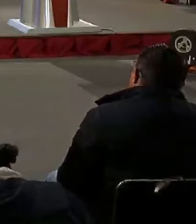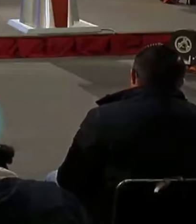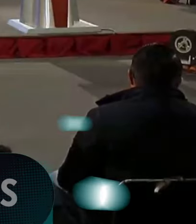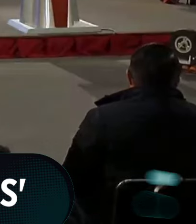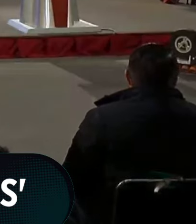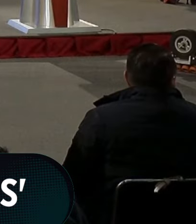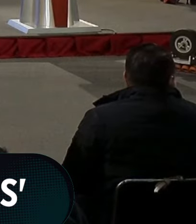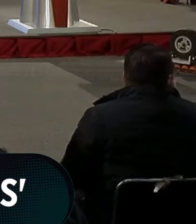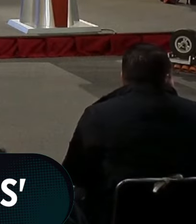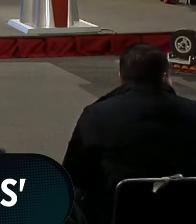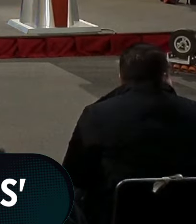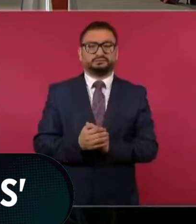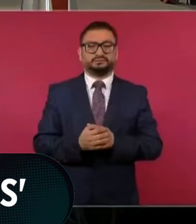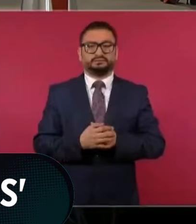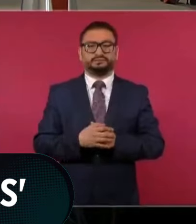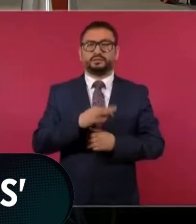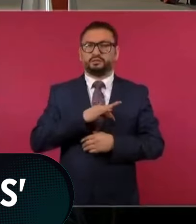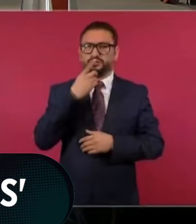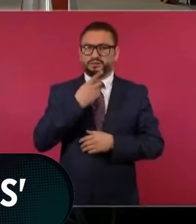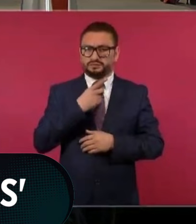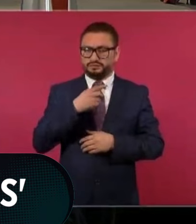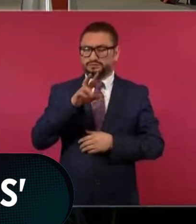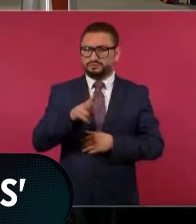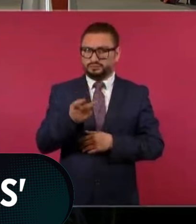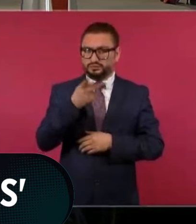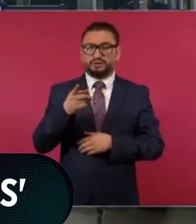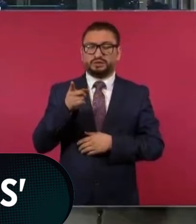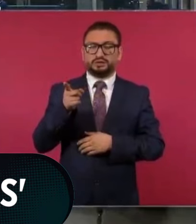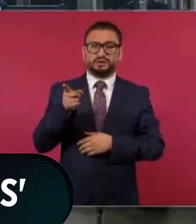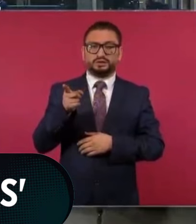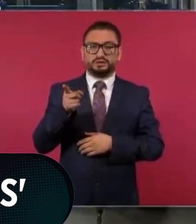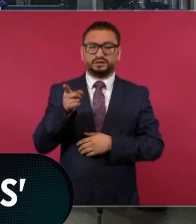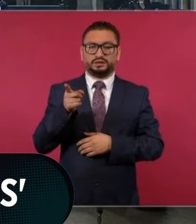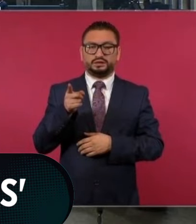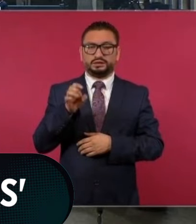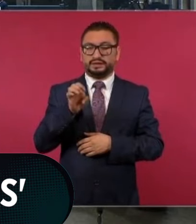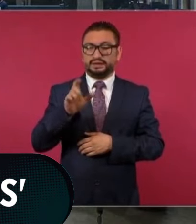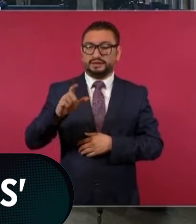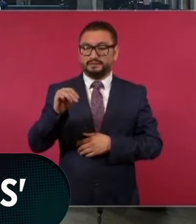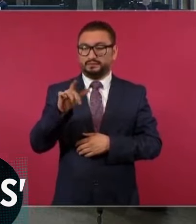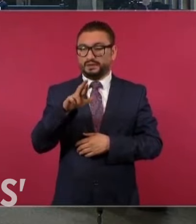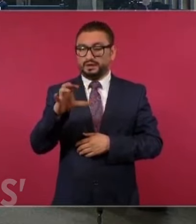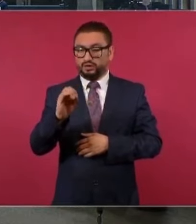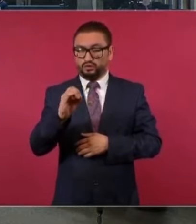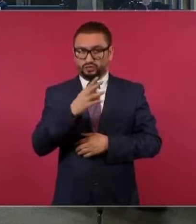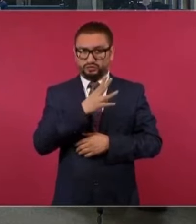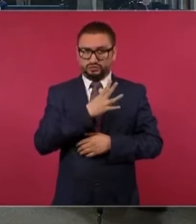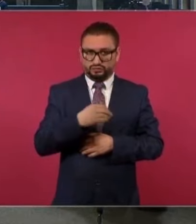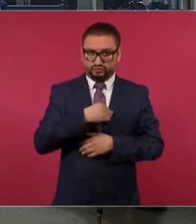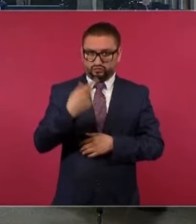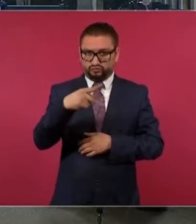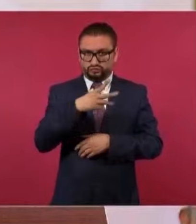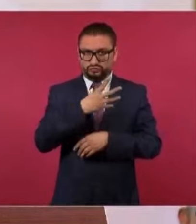Nada más, si nos pueden puntualizar si sí si fue liberado el hijo del Marro. Sí. Porque como que no quedó muy